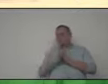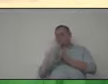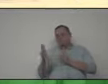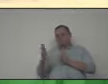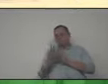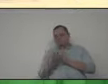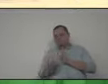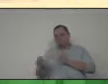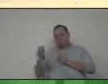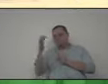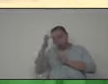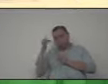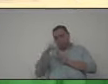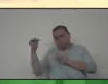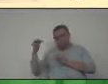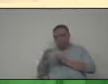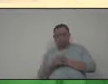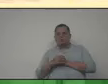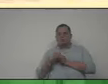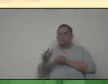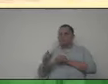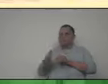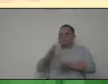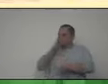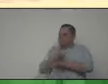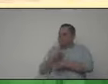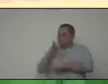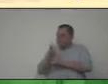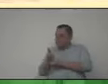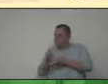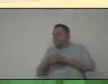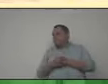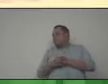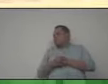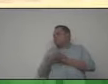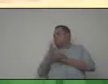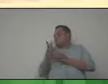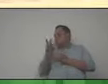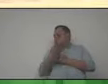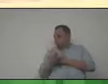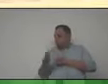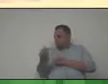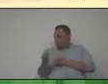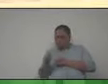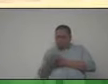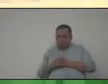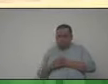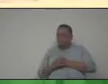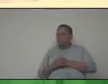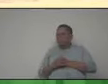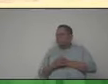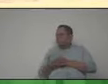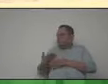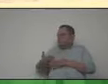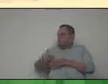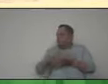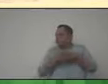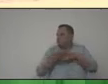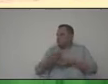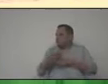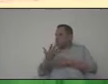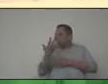grupos profesionales de supervisión, ¿sí? Distribuidos, dividimos el departamento